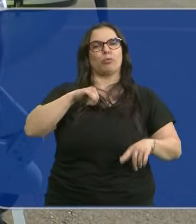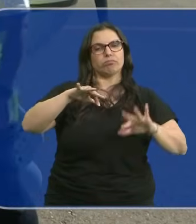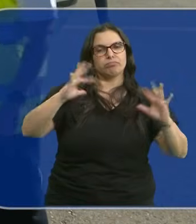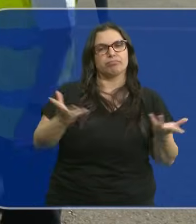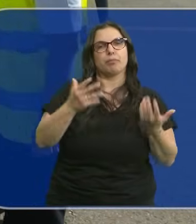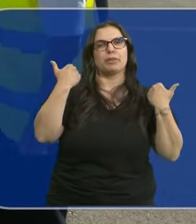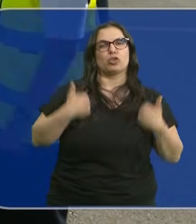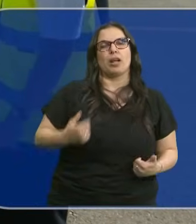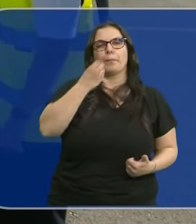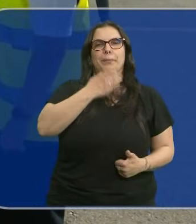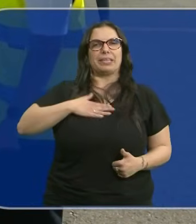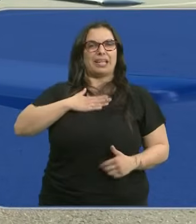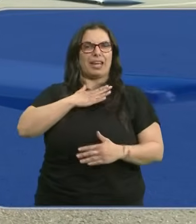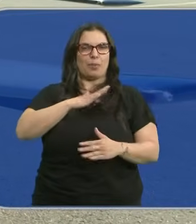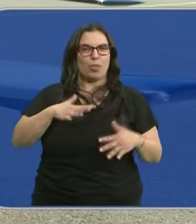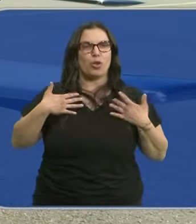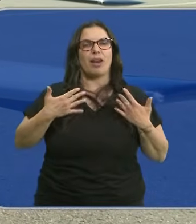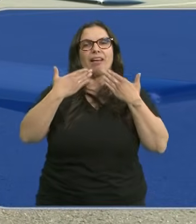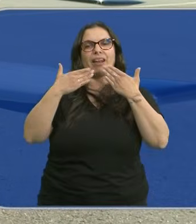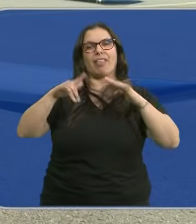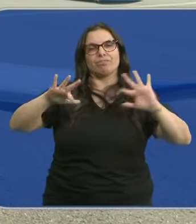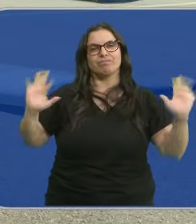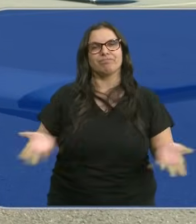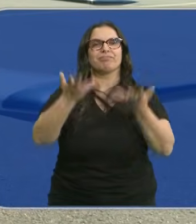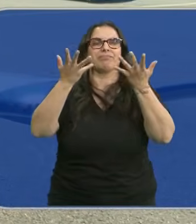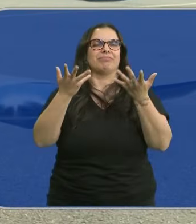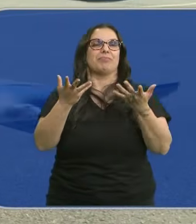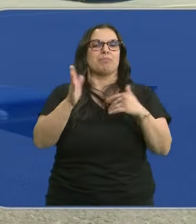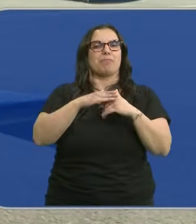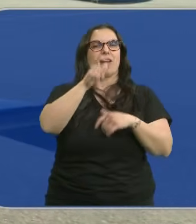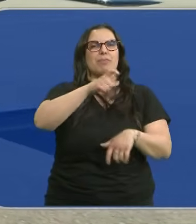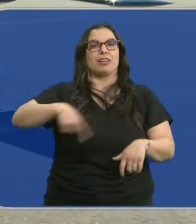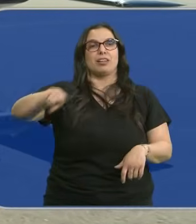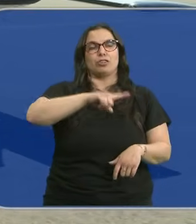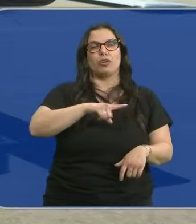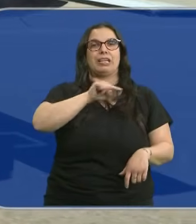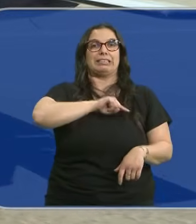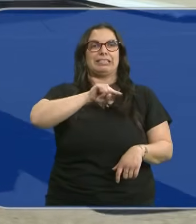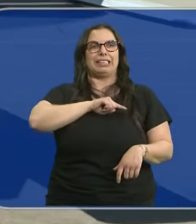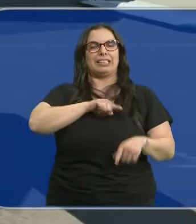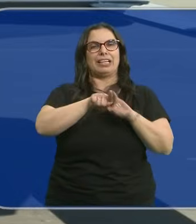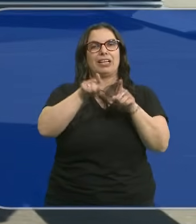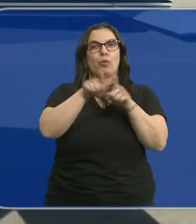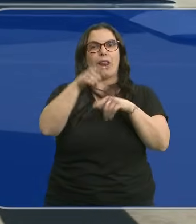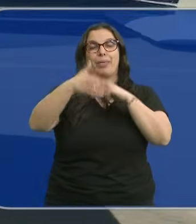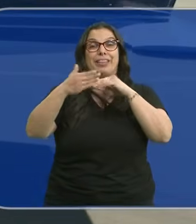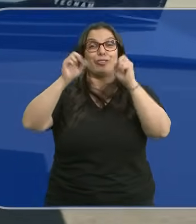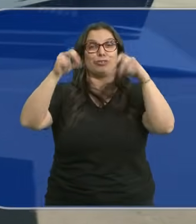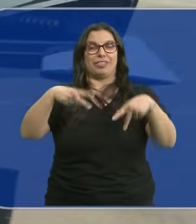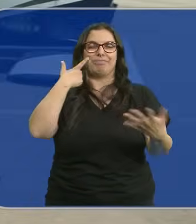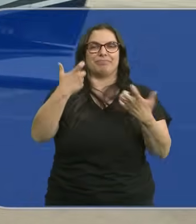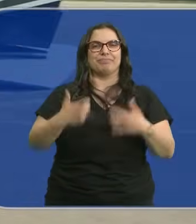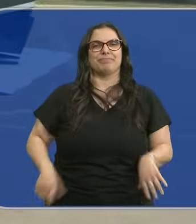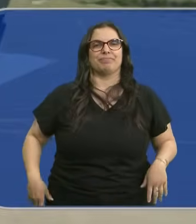autonomía personal y el bienestar emocional a través de este impulso anímico impagable para aquellas personas que han sentido lo que es vivir sin limitaciones.